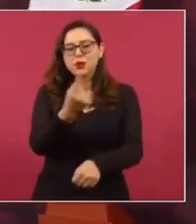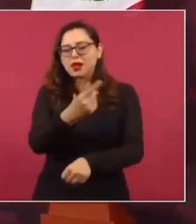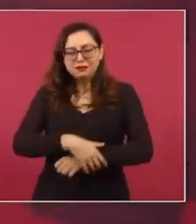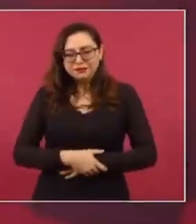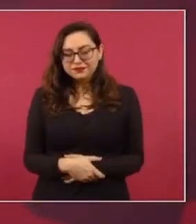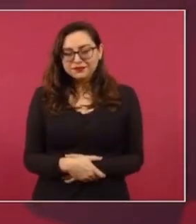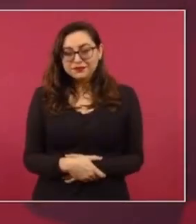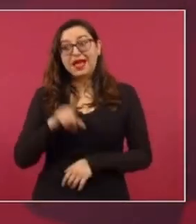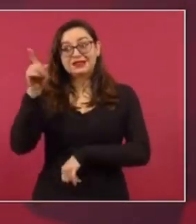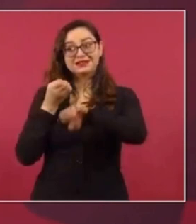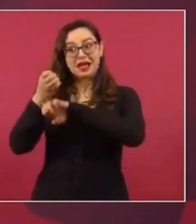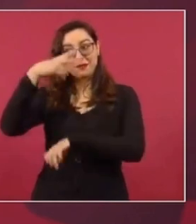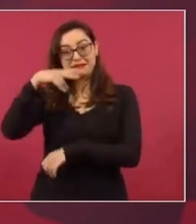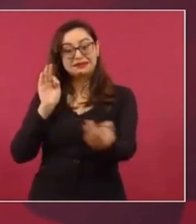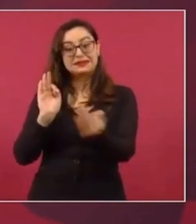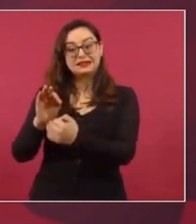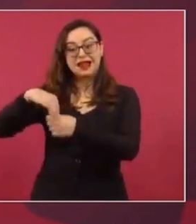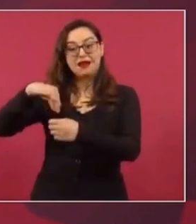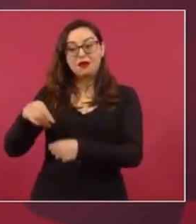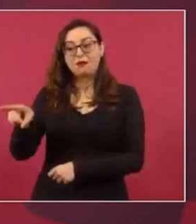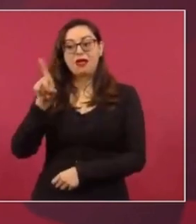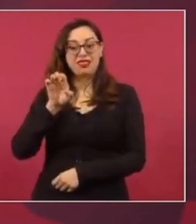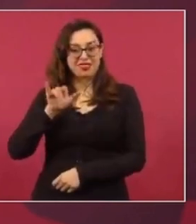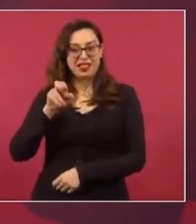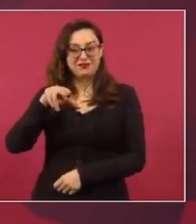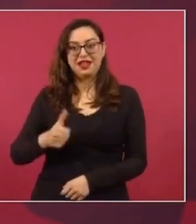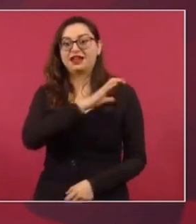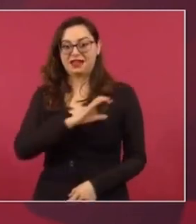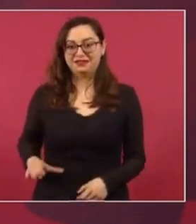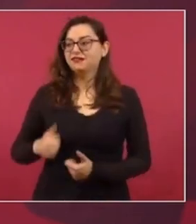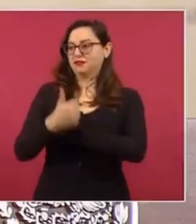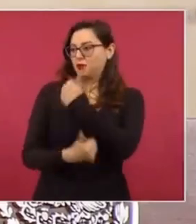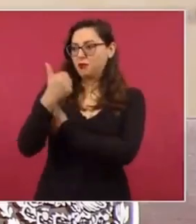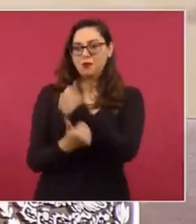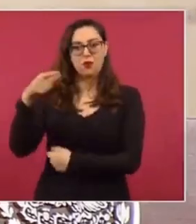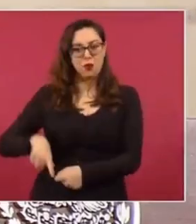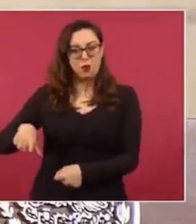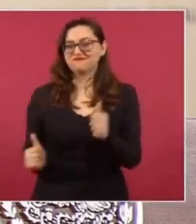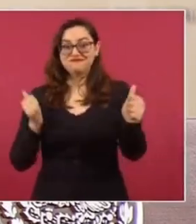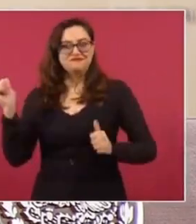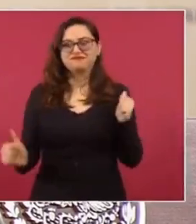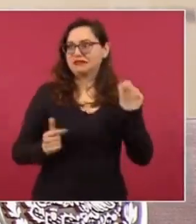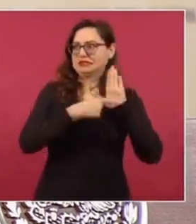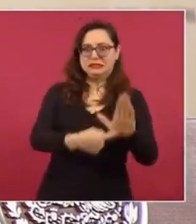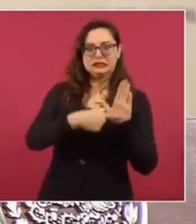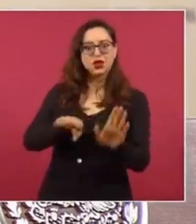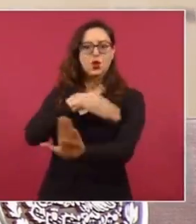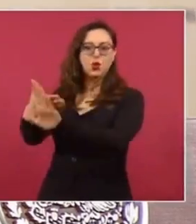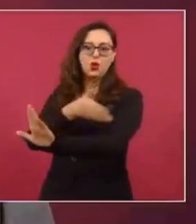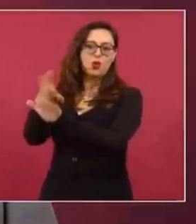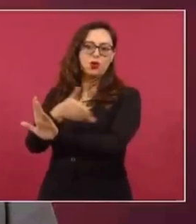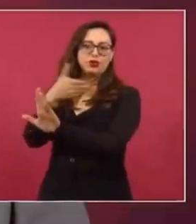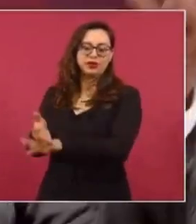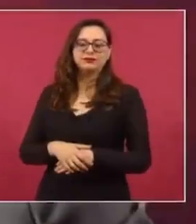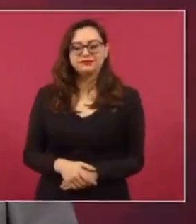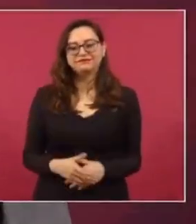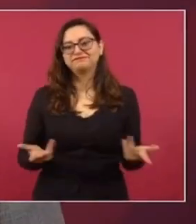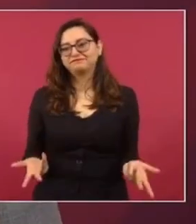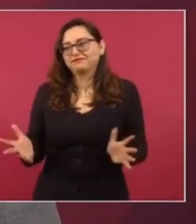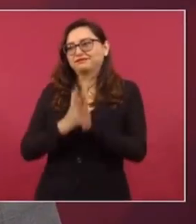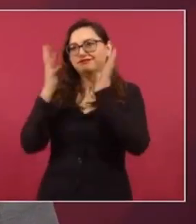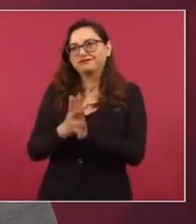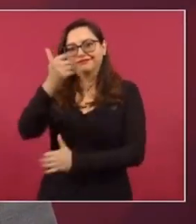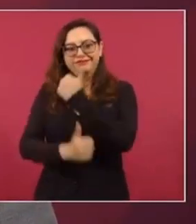candidata en el Estado de México, pues van a estar cuestionándola porque está